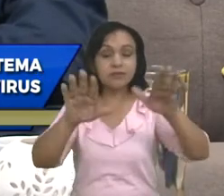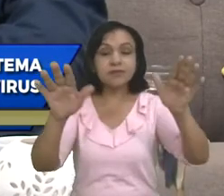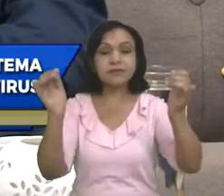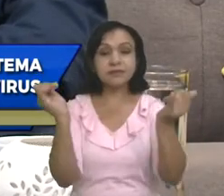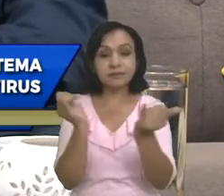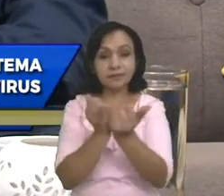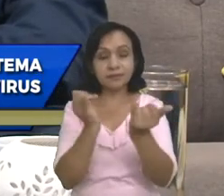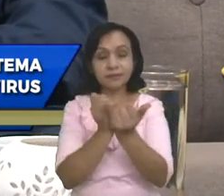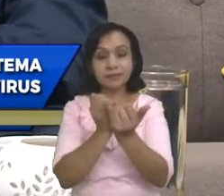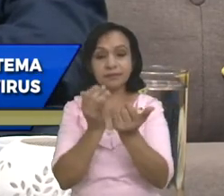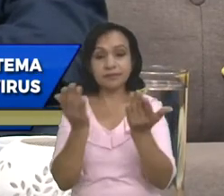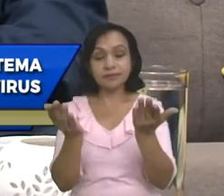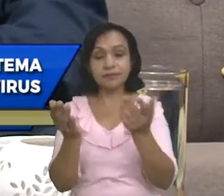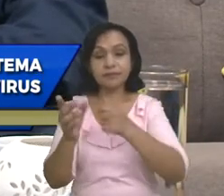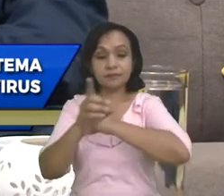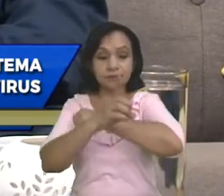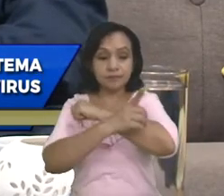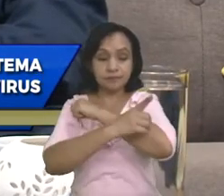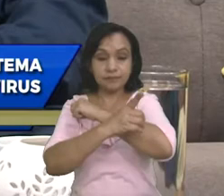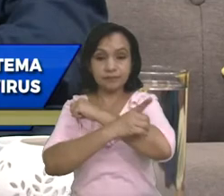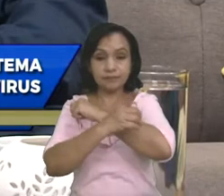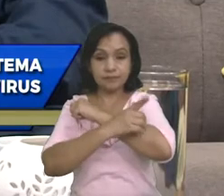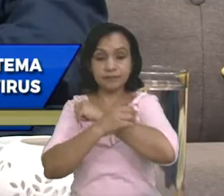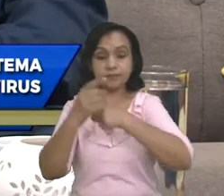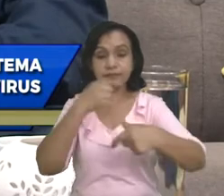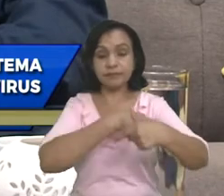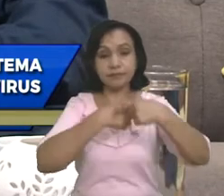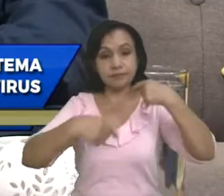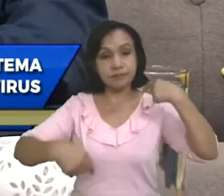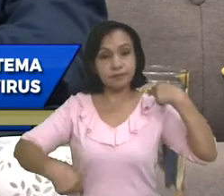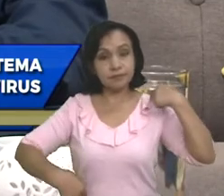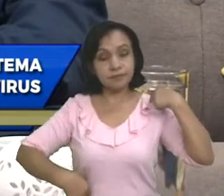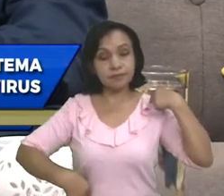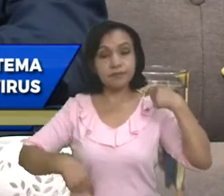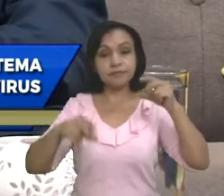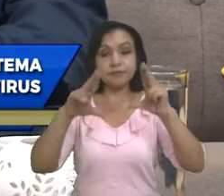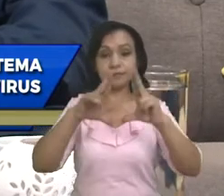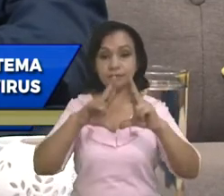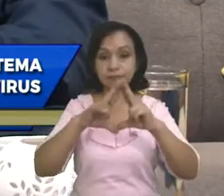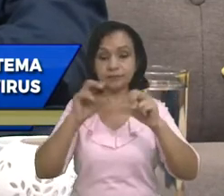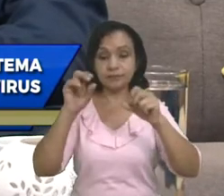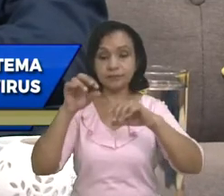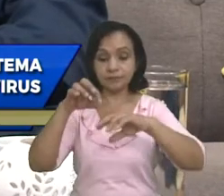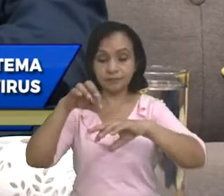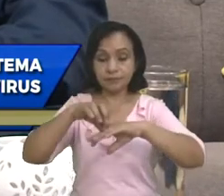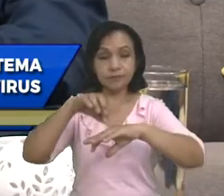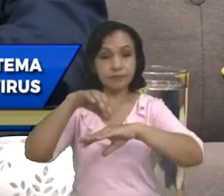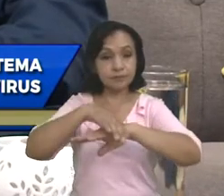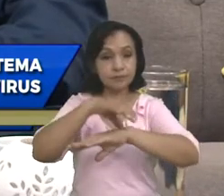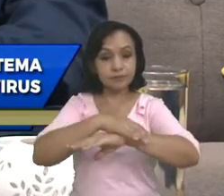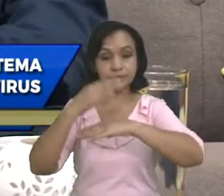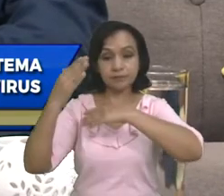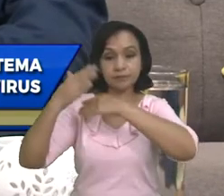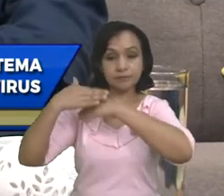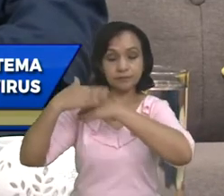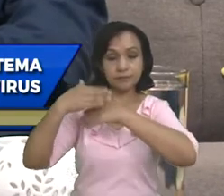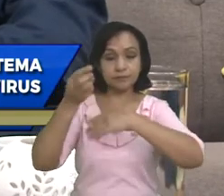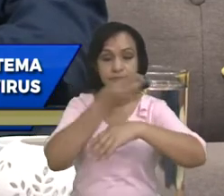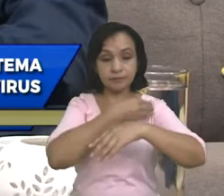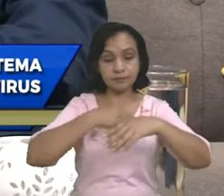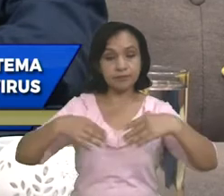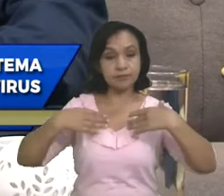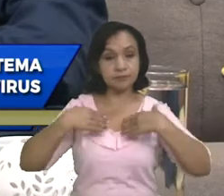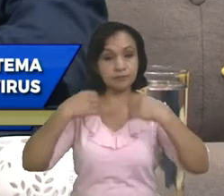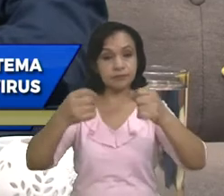momento nuestros comandantes danielle nuestro presidente grabó en público que la compañía rosario nos orienta darle un